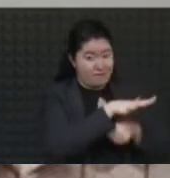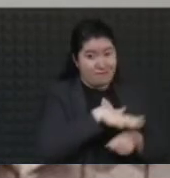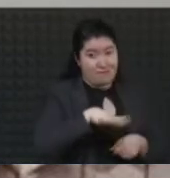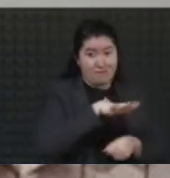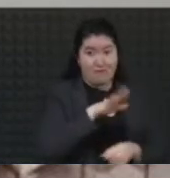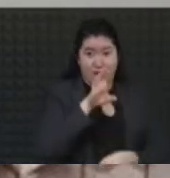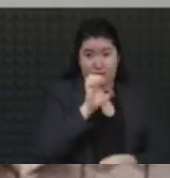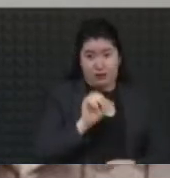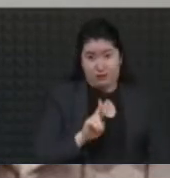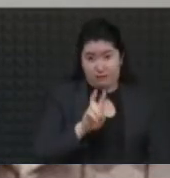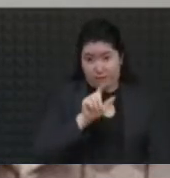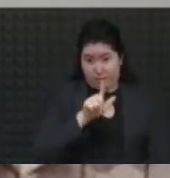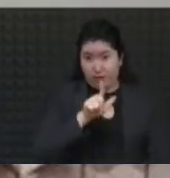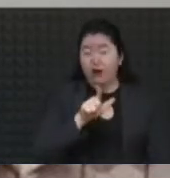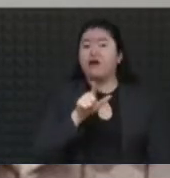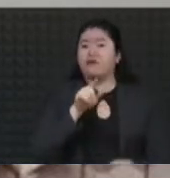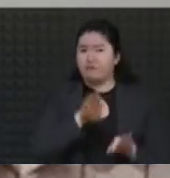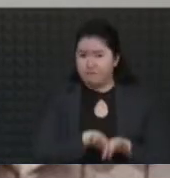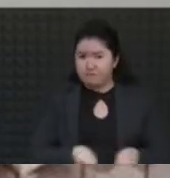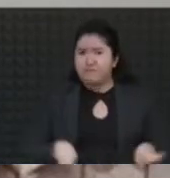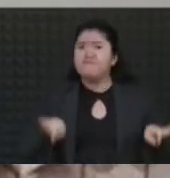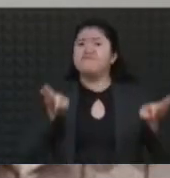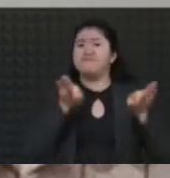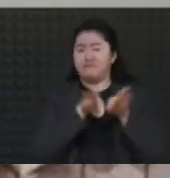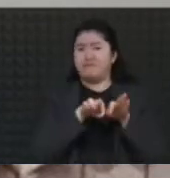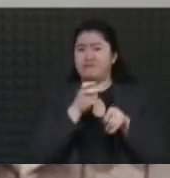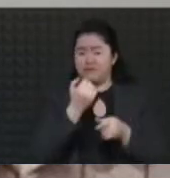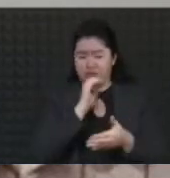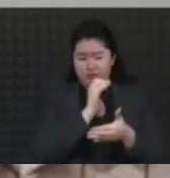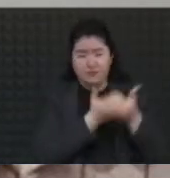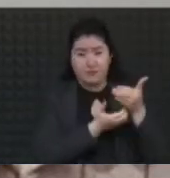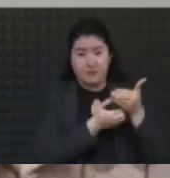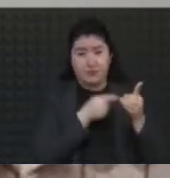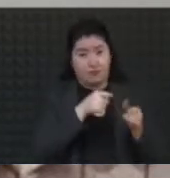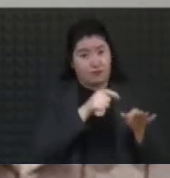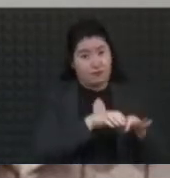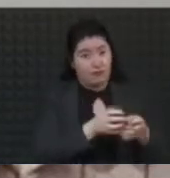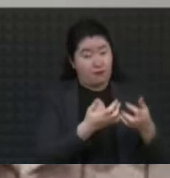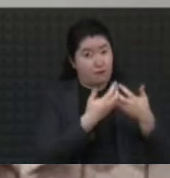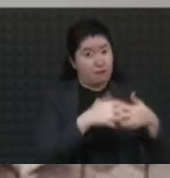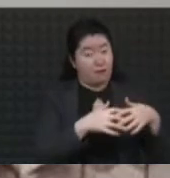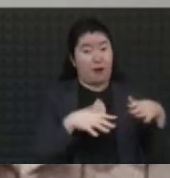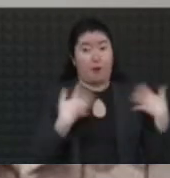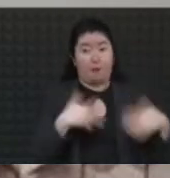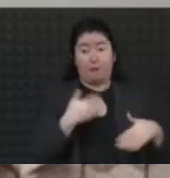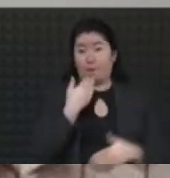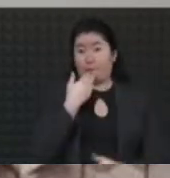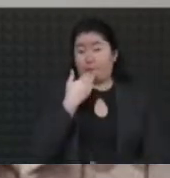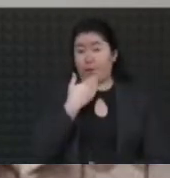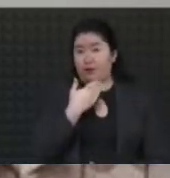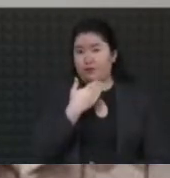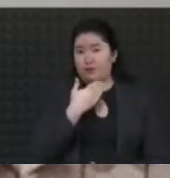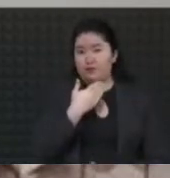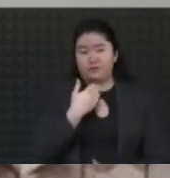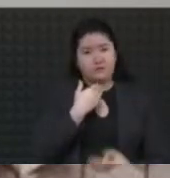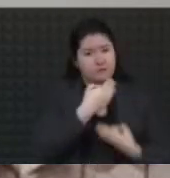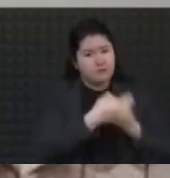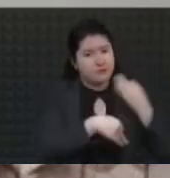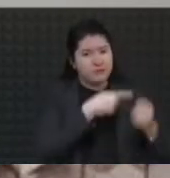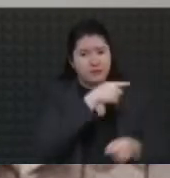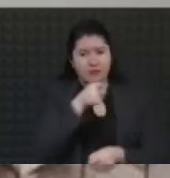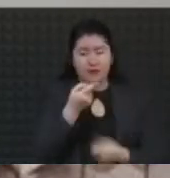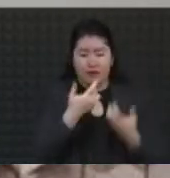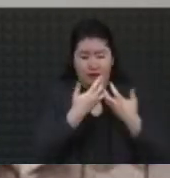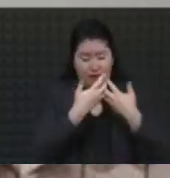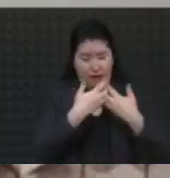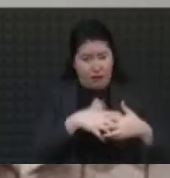prestigio, repito, y dar a conocer públicamente todo lo que encuentra esta empresa con toda